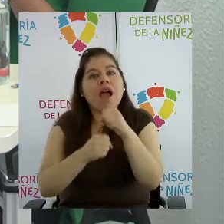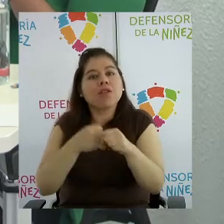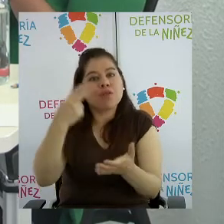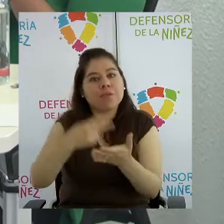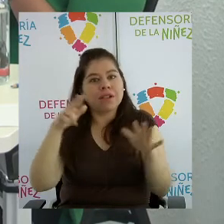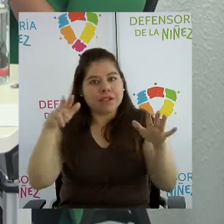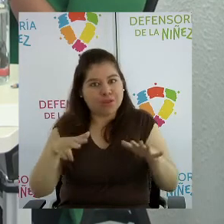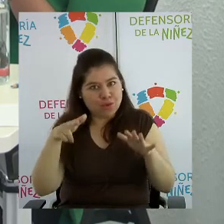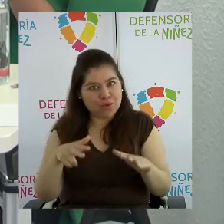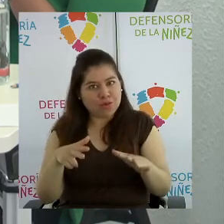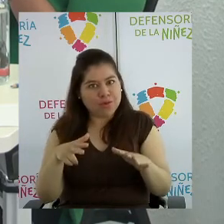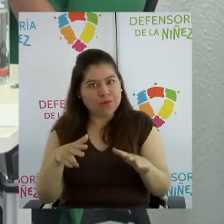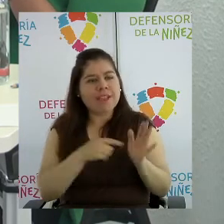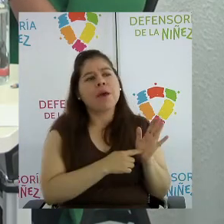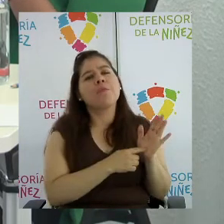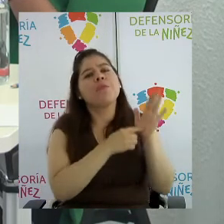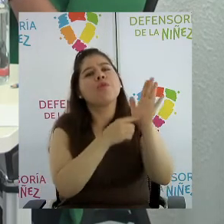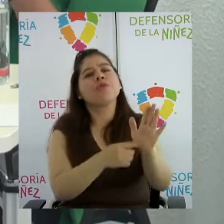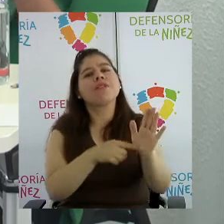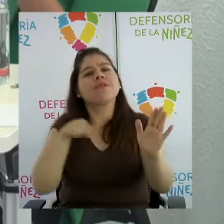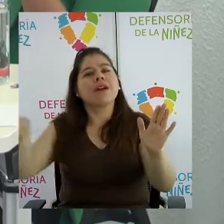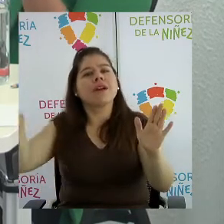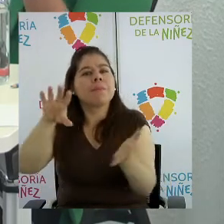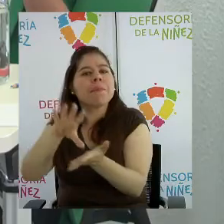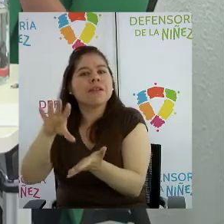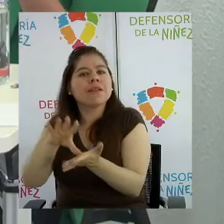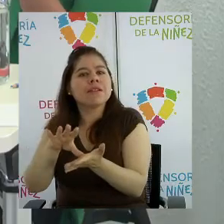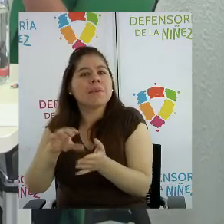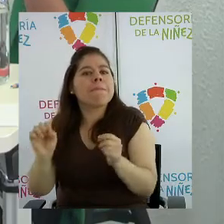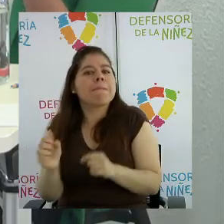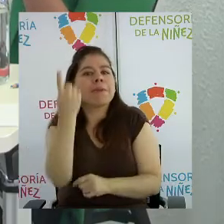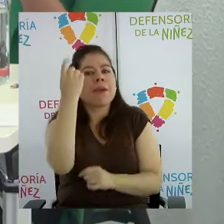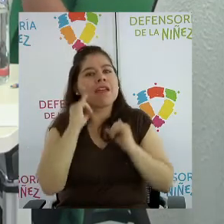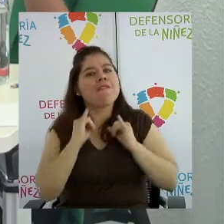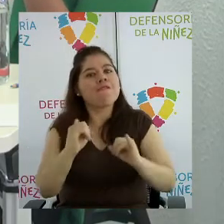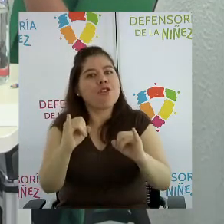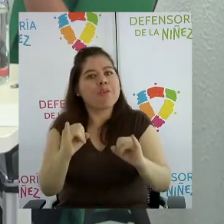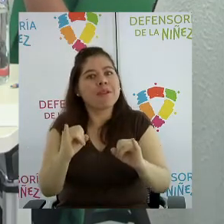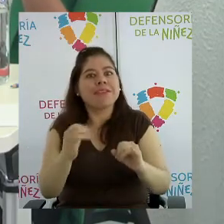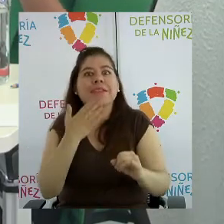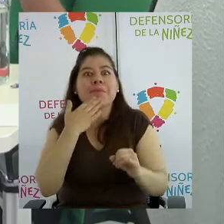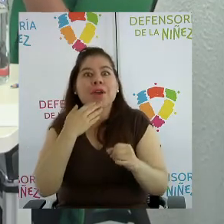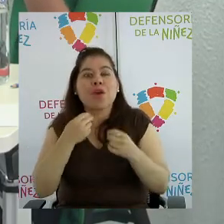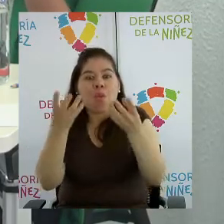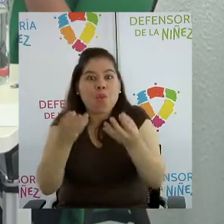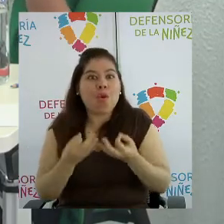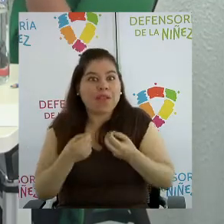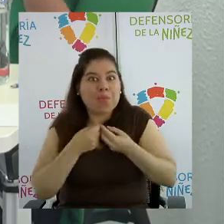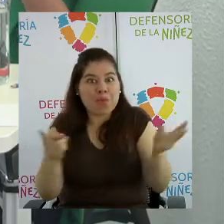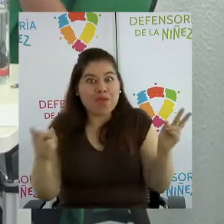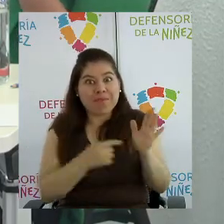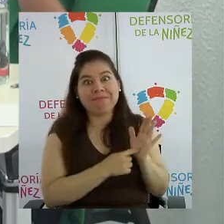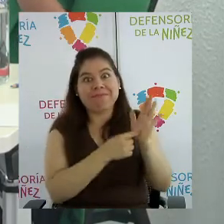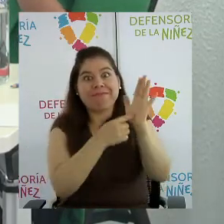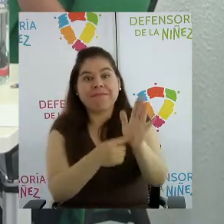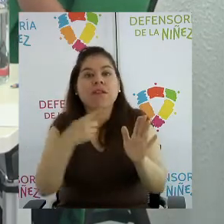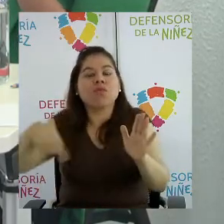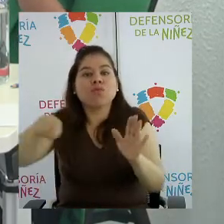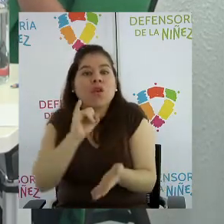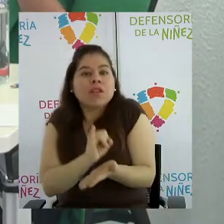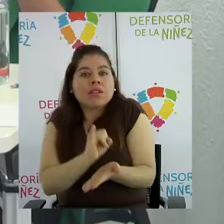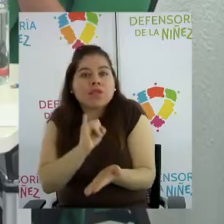estamos presentando al país nuestro primer informe anual y rendiendo cuenta pública precisamente de las acciones que como institución hemos desplegado